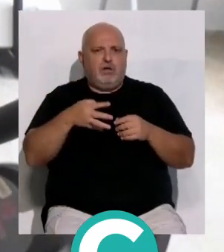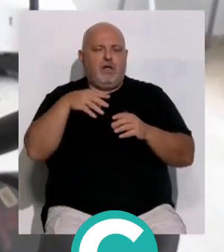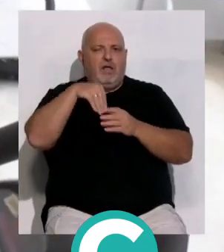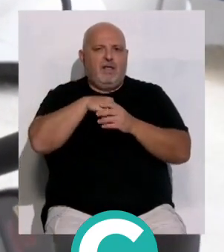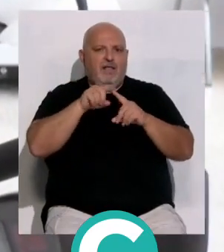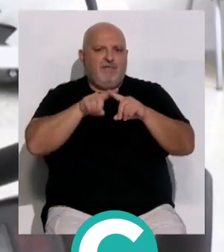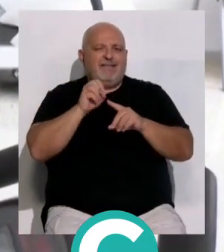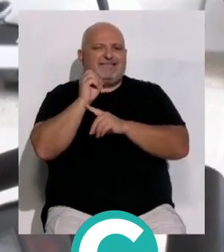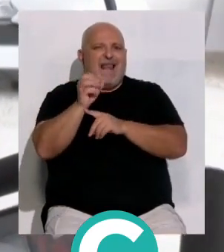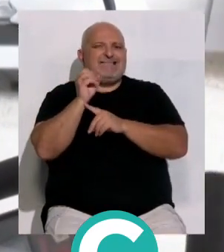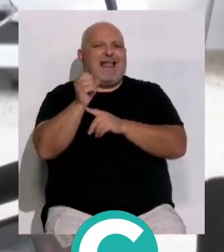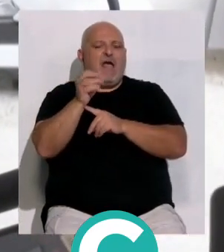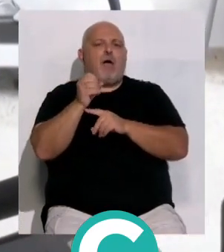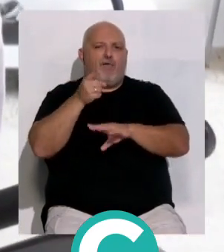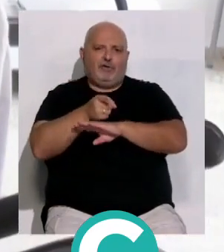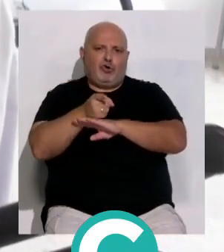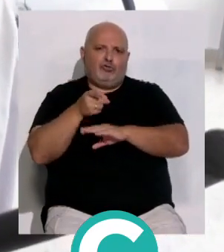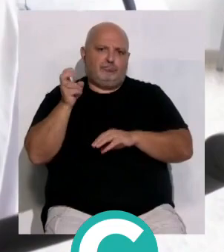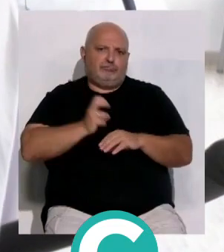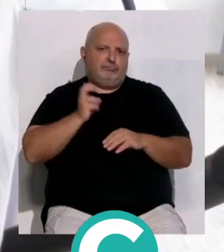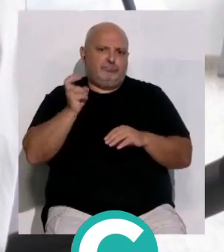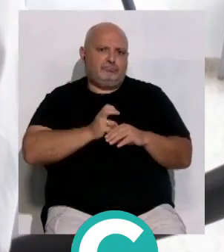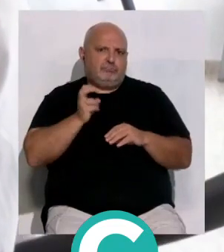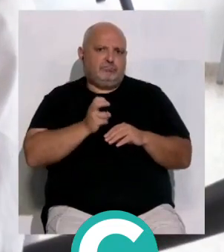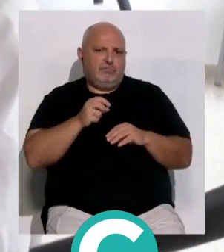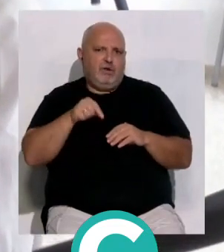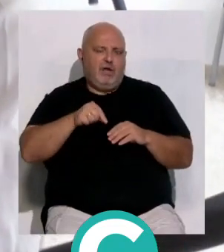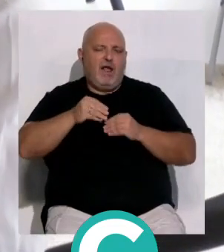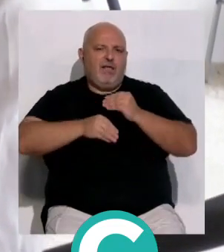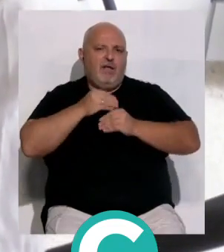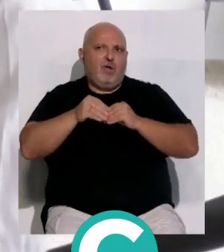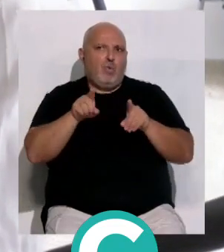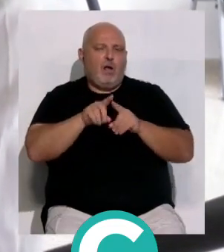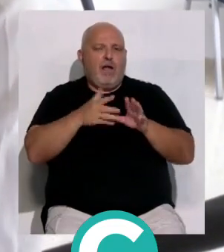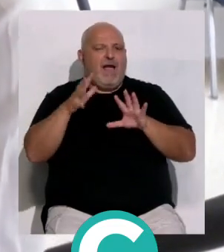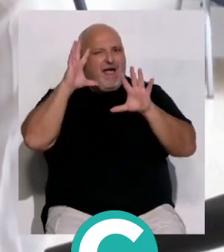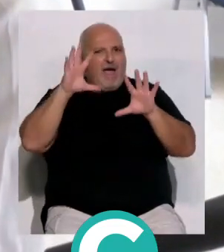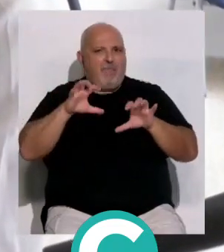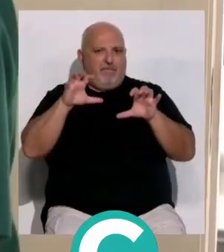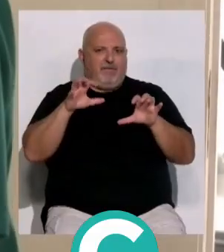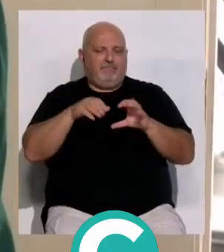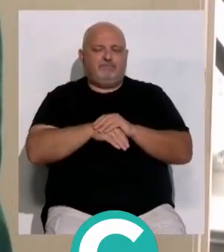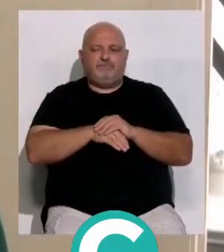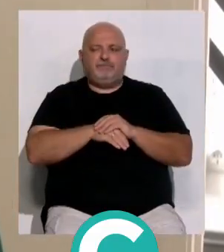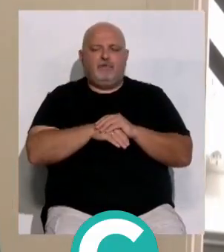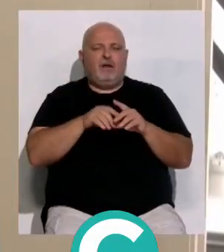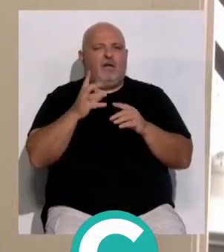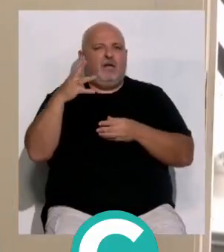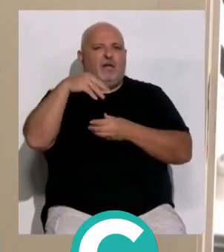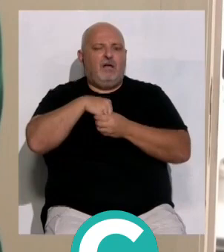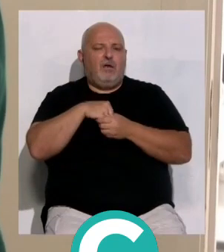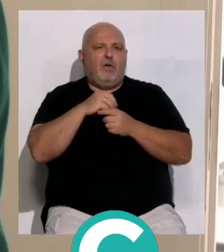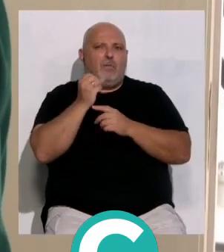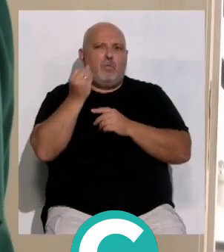en distintas charlas que, ya le digo, son obligatorias y, bueno, pues el paciente lo hacemos como que él aprenda lo que él ha tenido, ¿no? Ahora mismo también se han incorporado